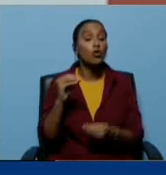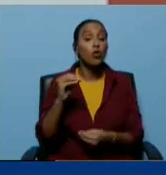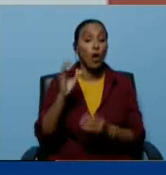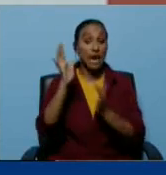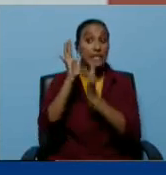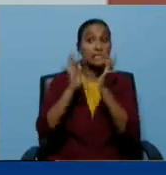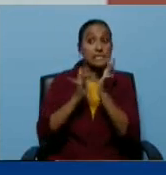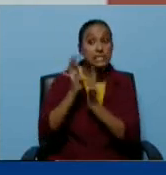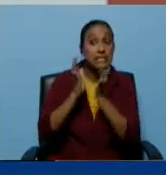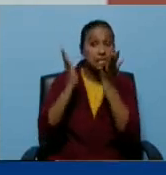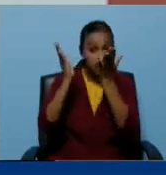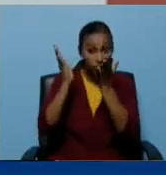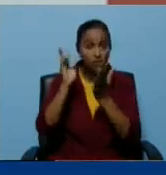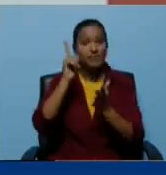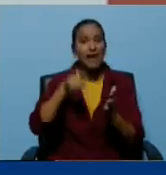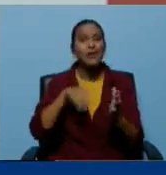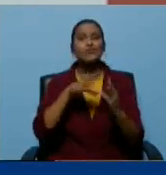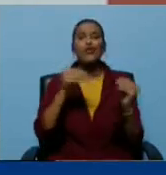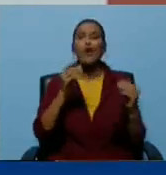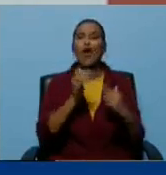que han existido,